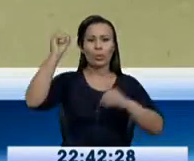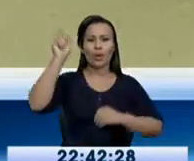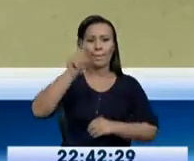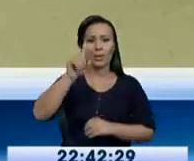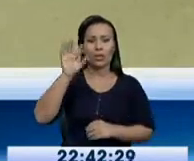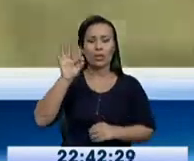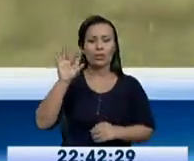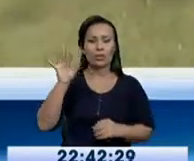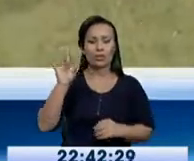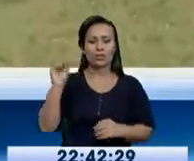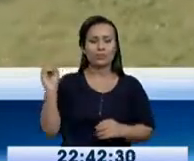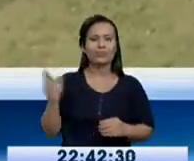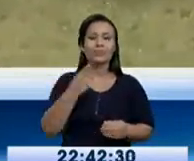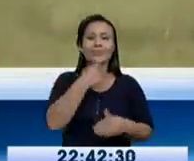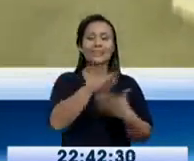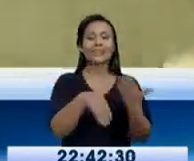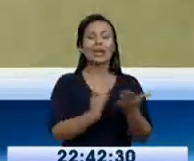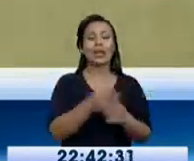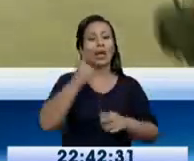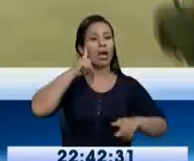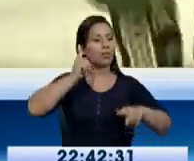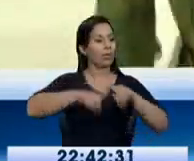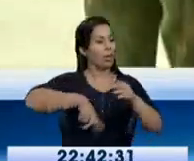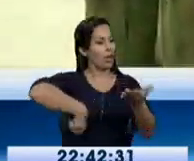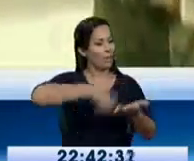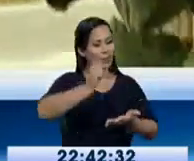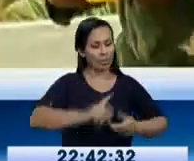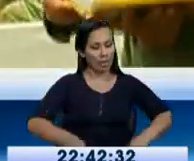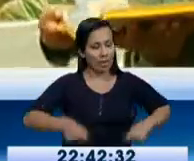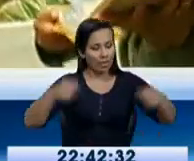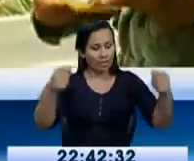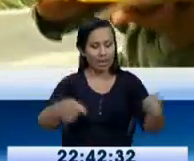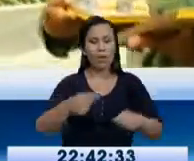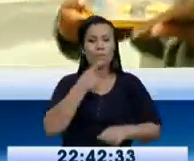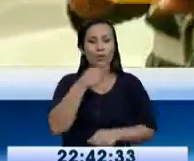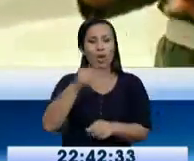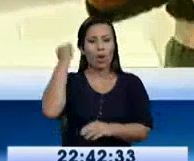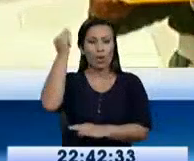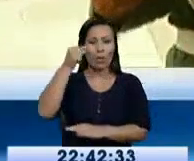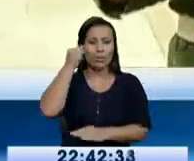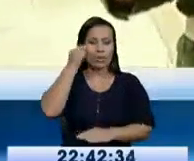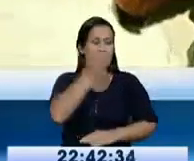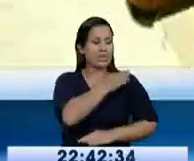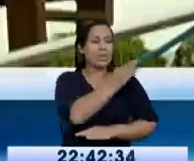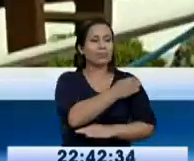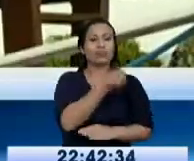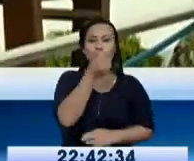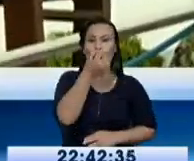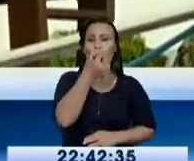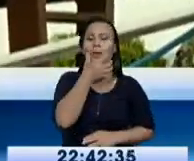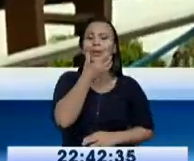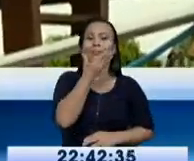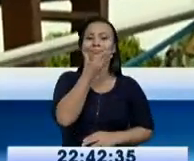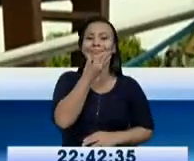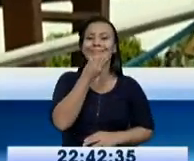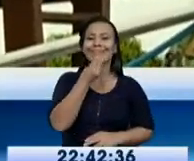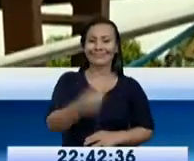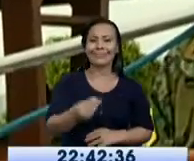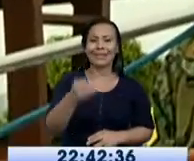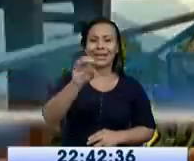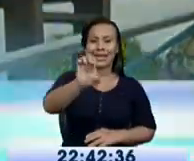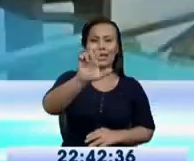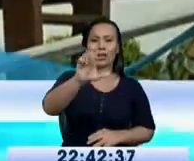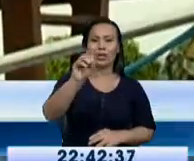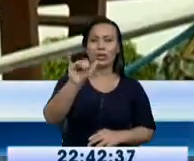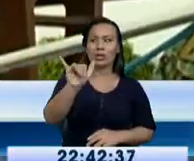1900, aprobado por el Congreso Nacional e implementado por el gobierno del general Eloy Alfaro. Con la única modificación